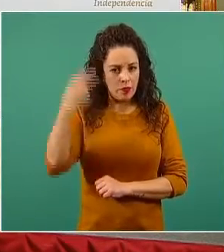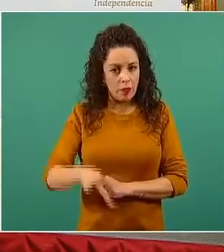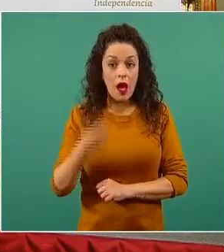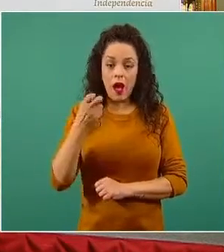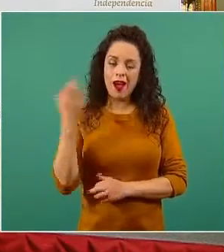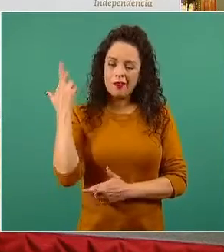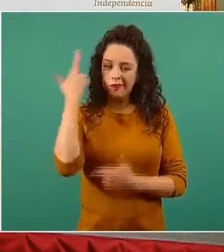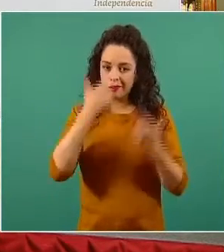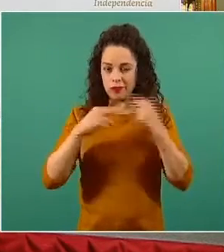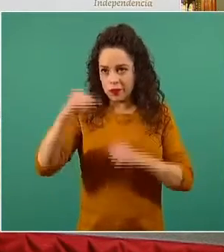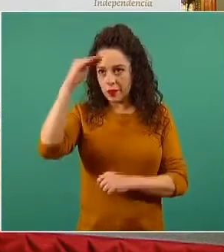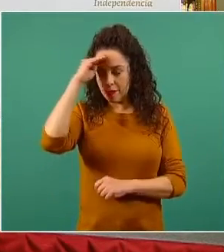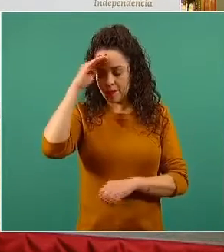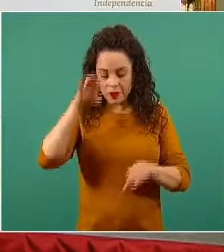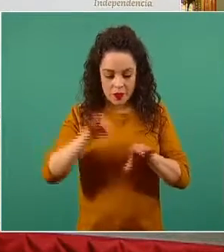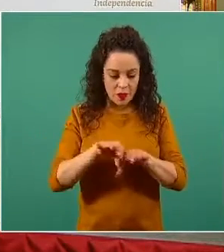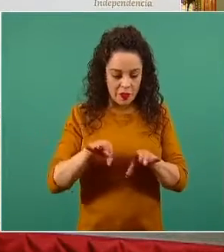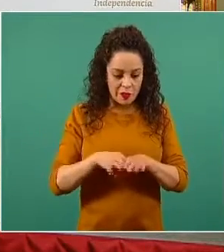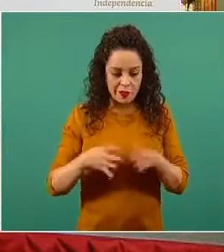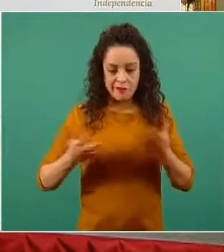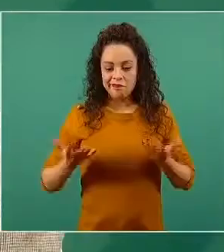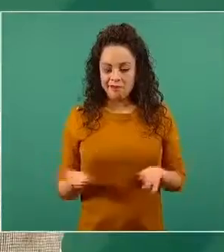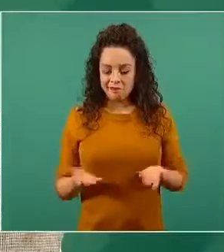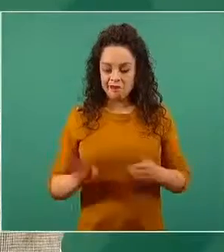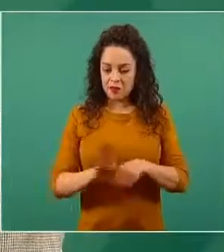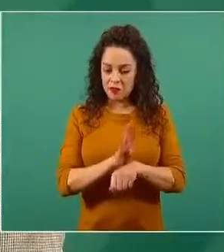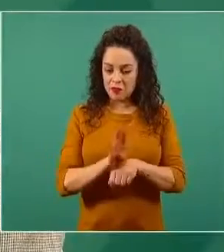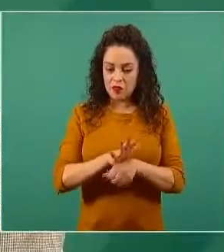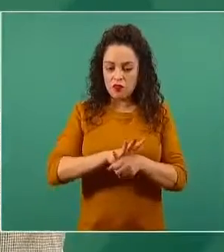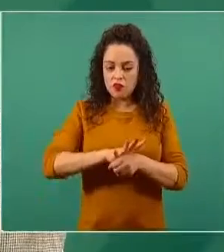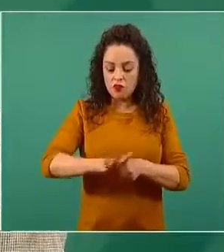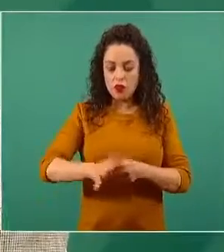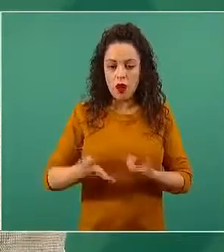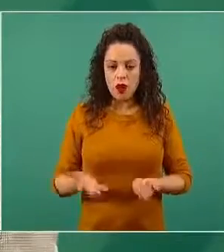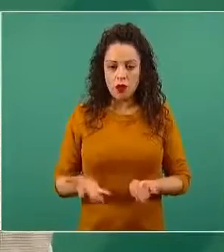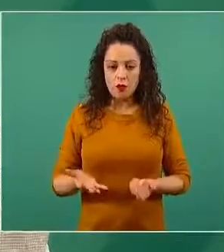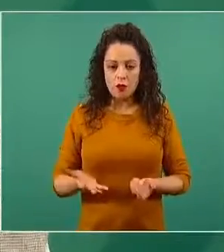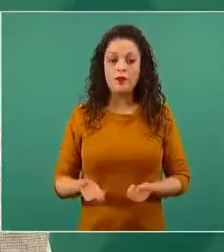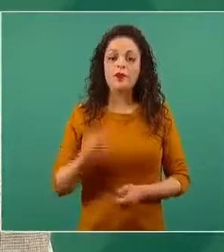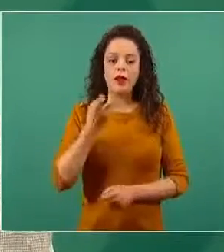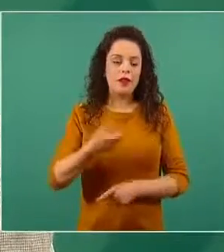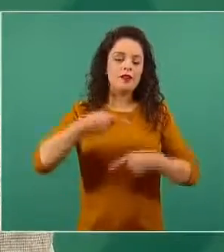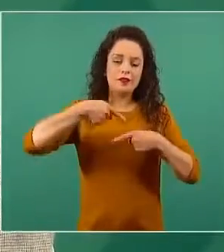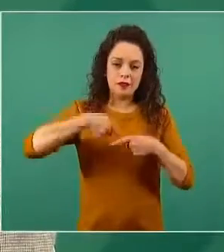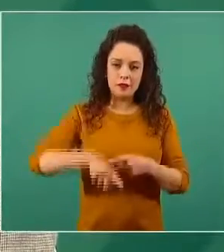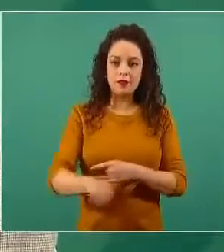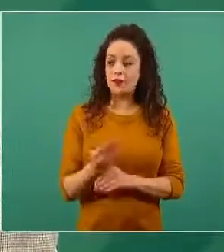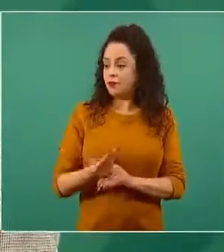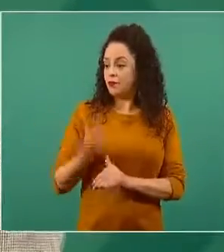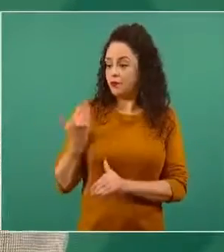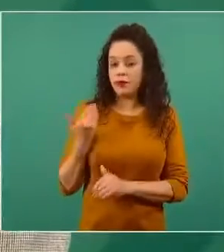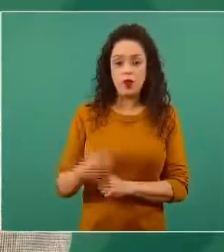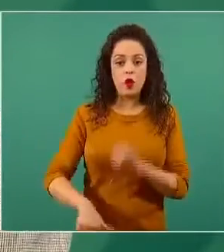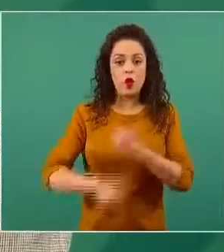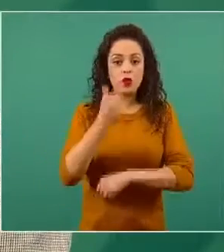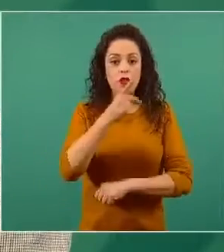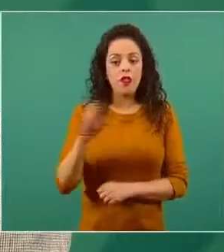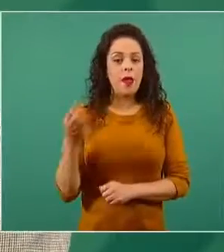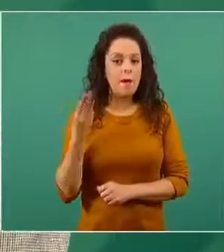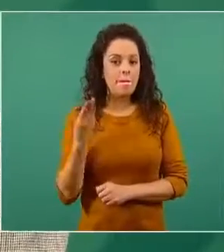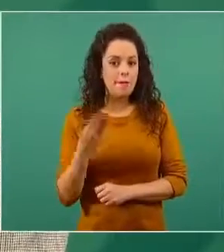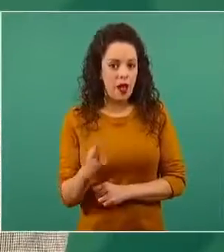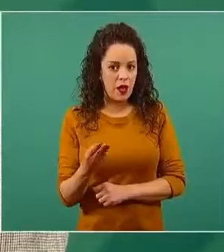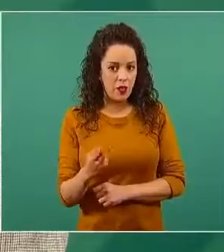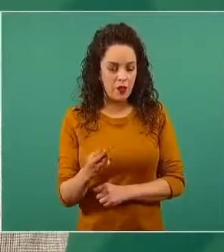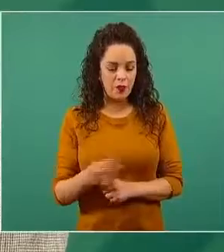juicio balanceado sobre el beneficio de esta intervención. Y arrancamos el pasado 11 de mayo.